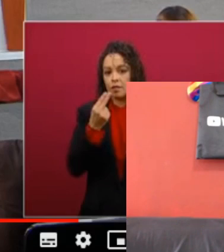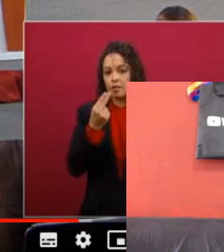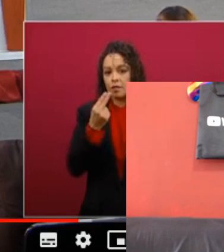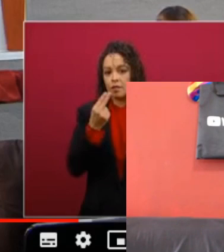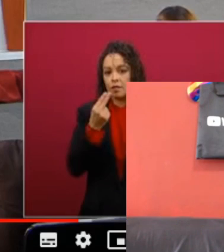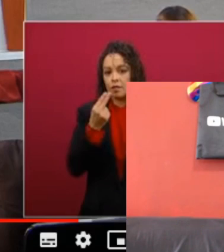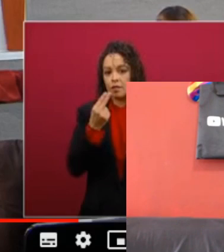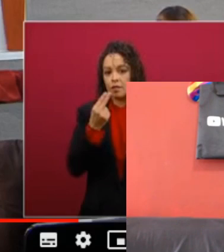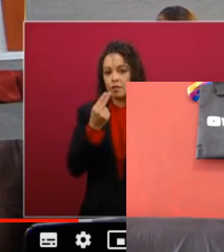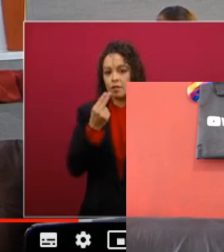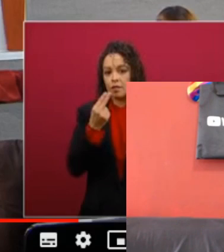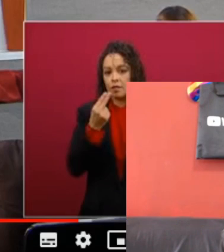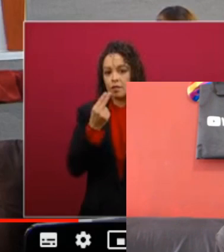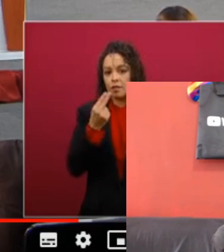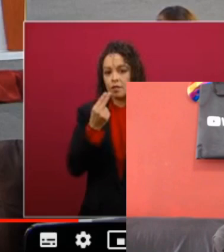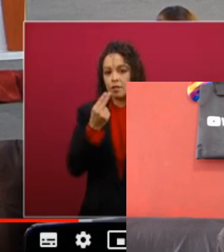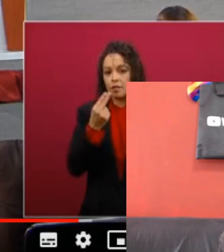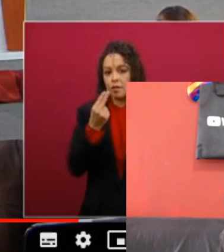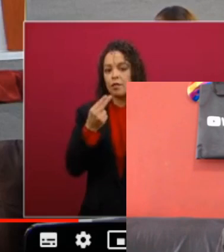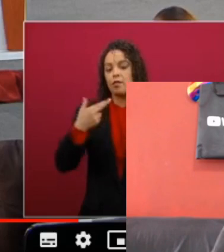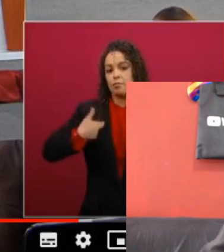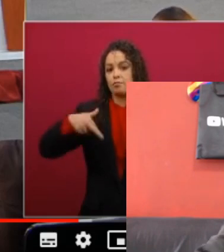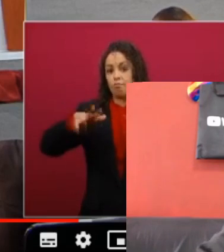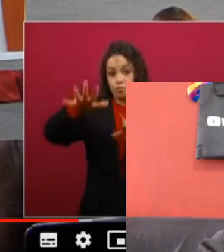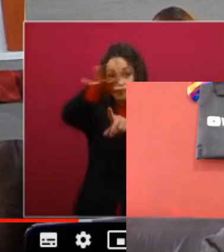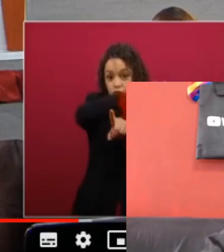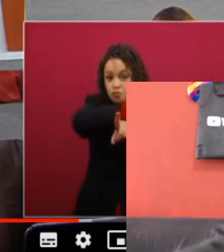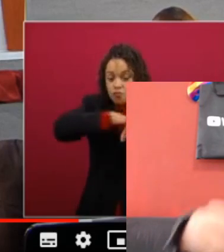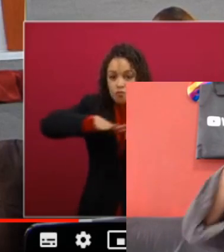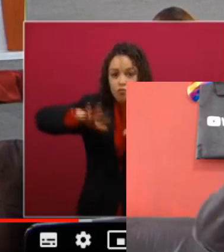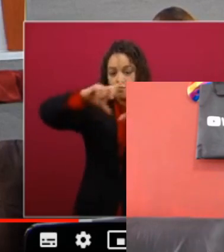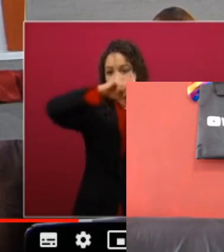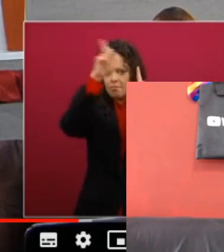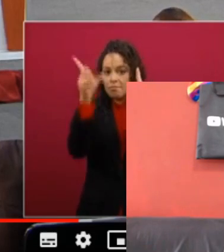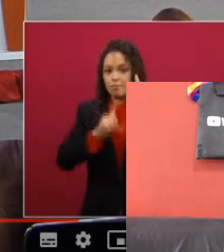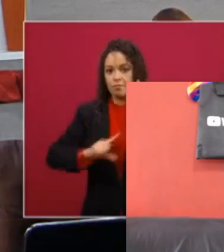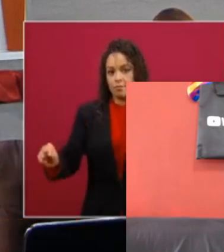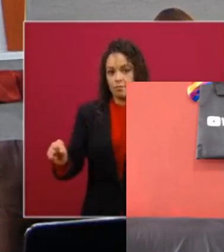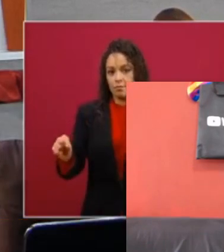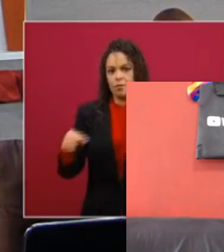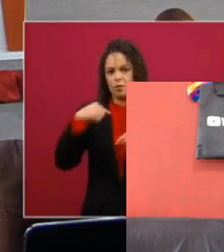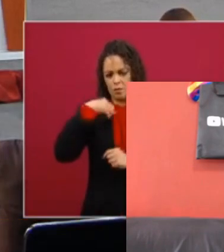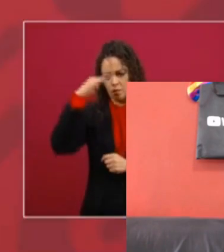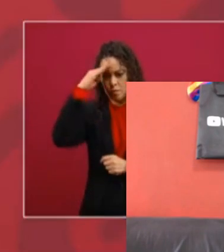tiene alma son el enemigo escuchemos y no se me hace justo